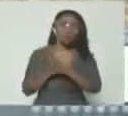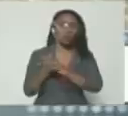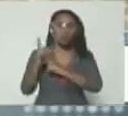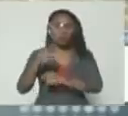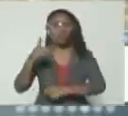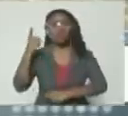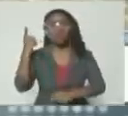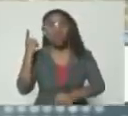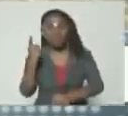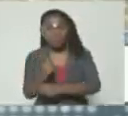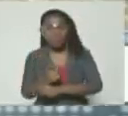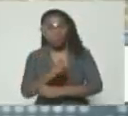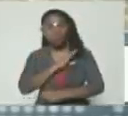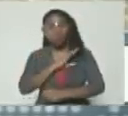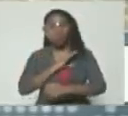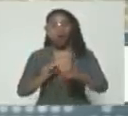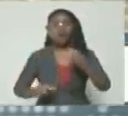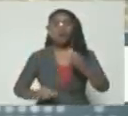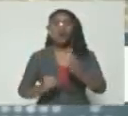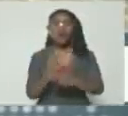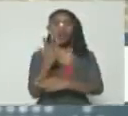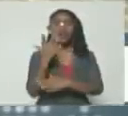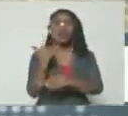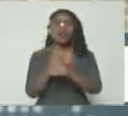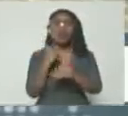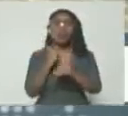tener una fuente